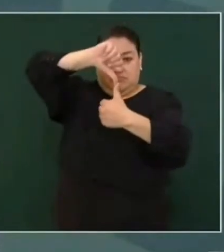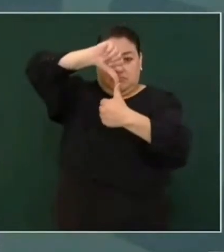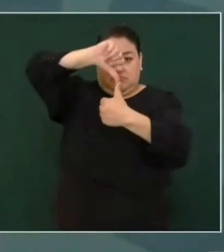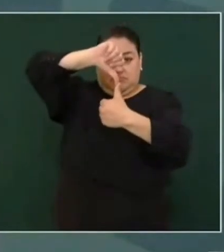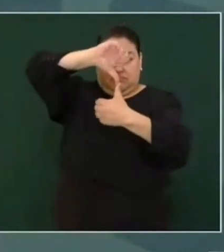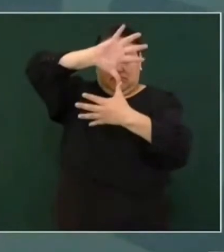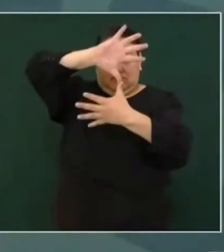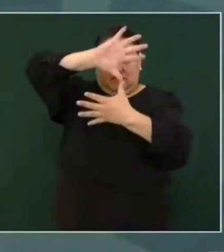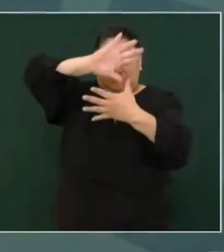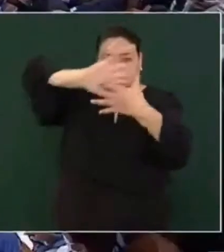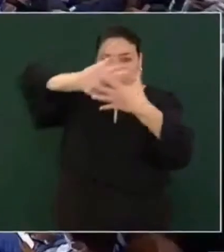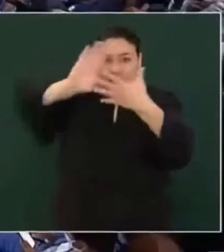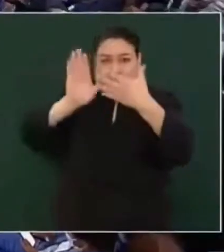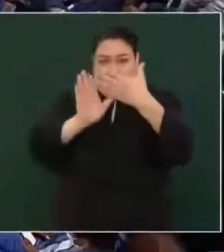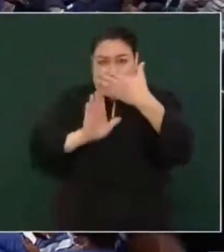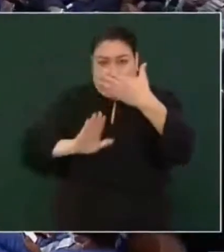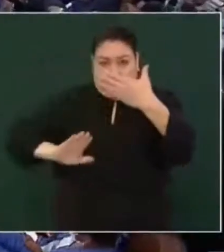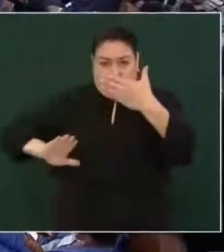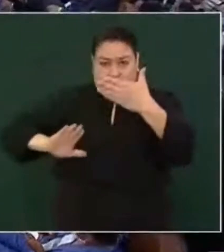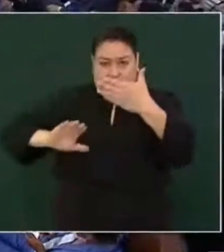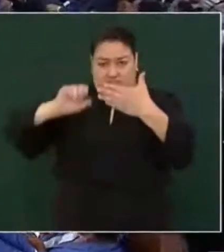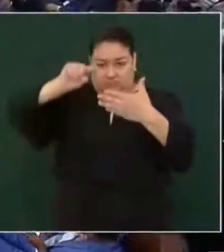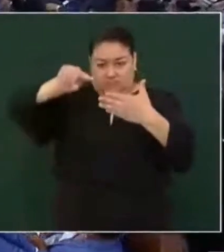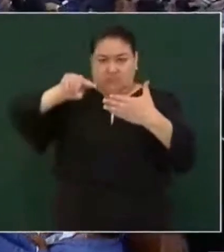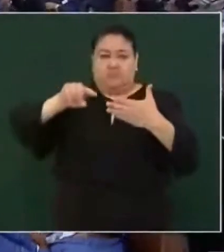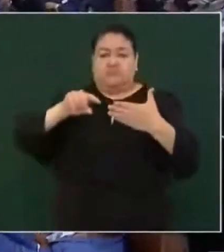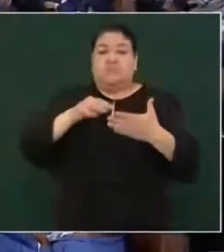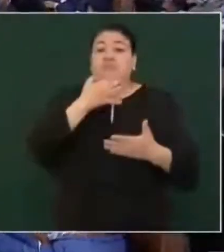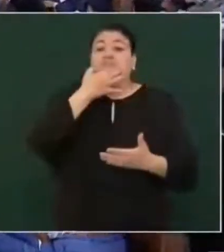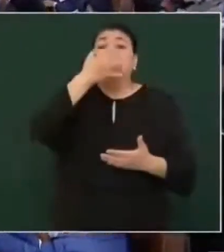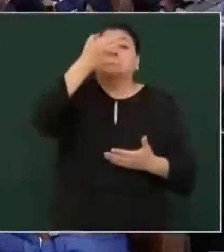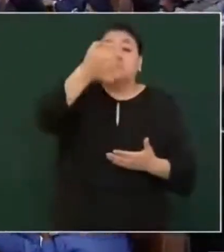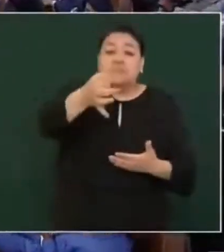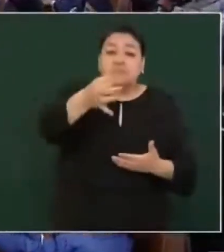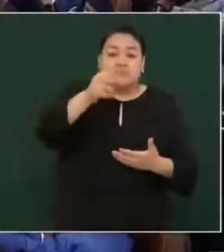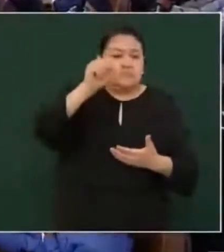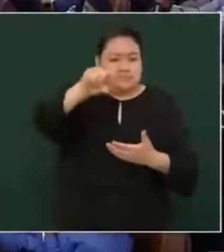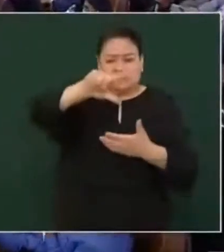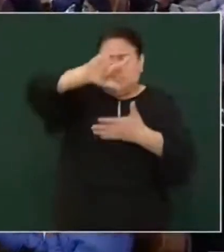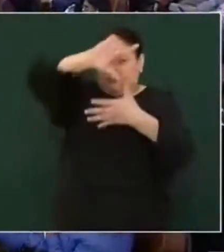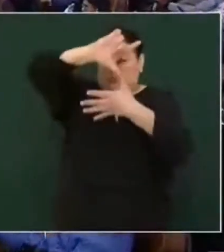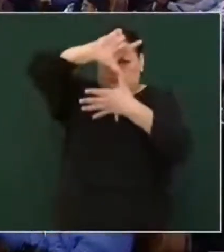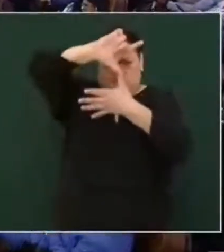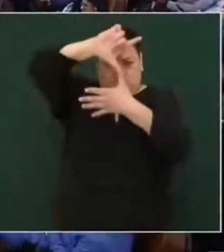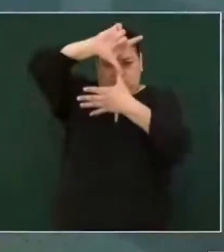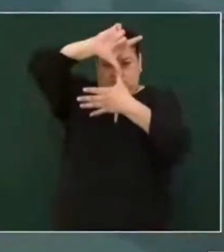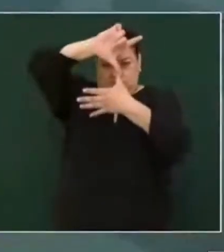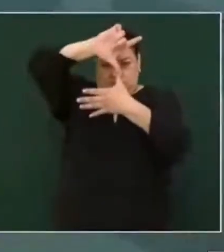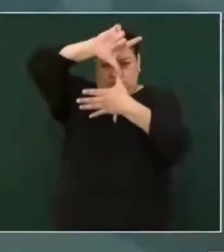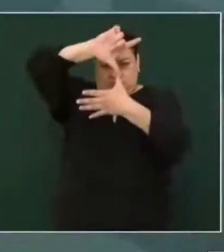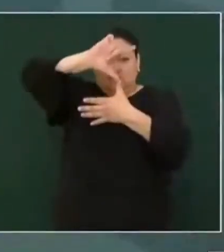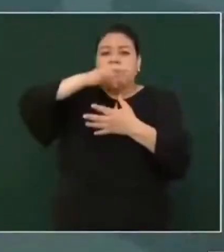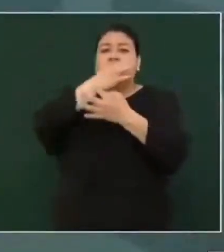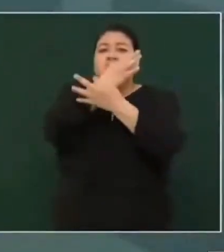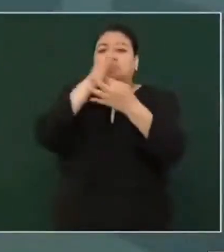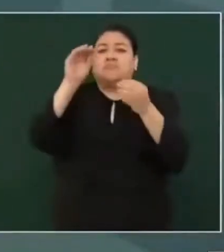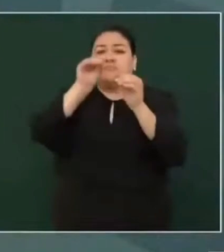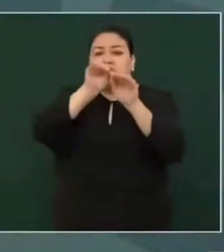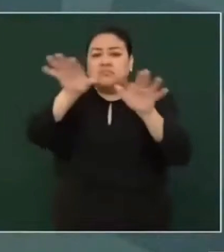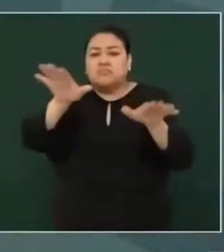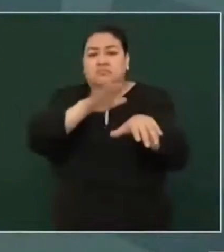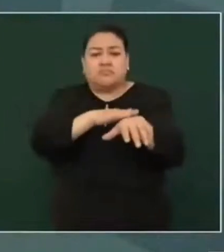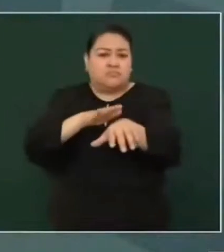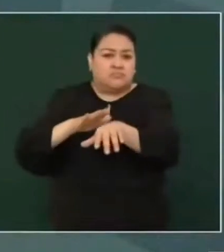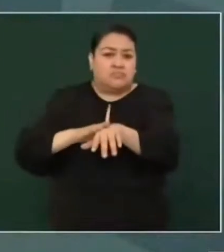países de América del Sur, de Latinoamérica, de